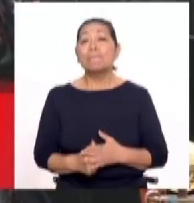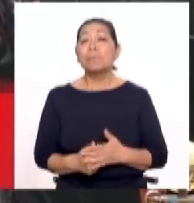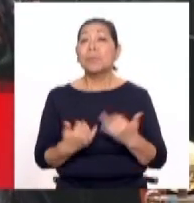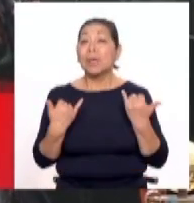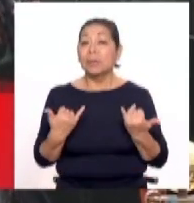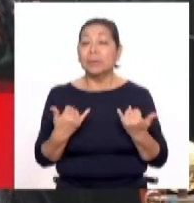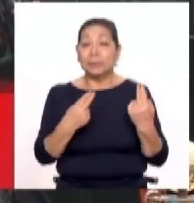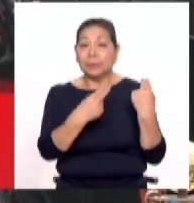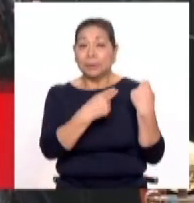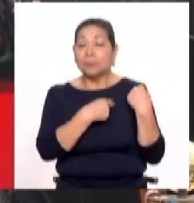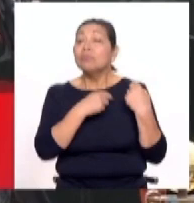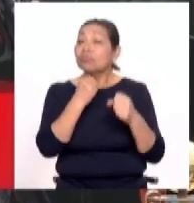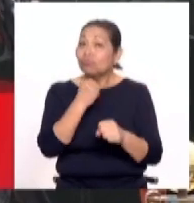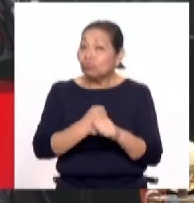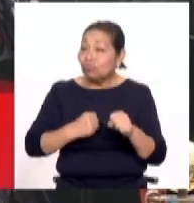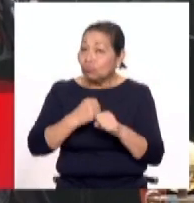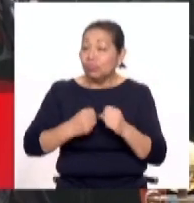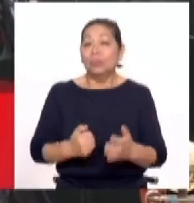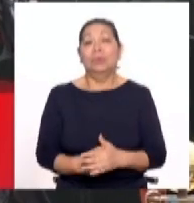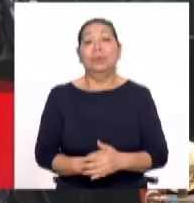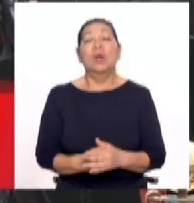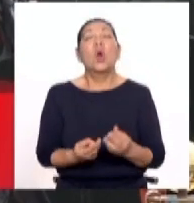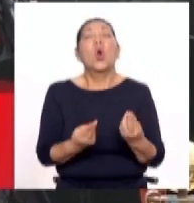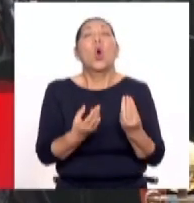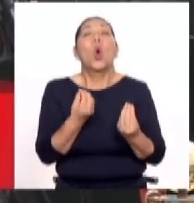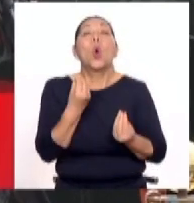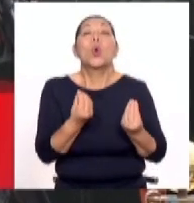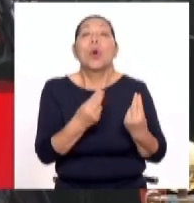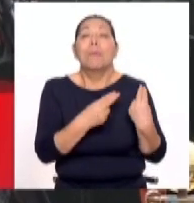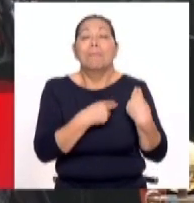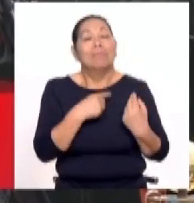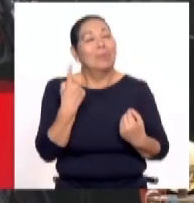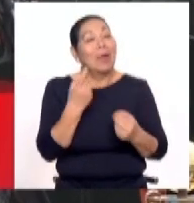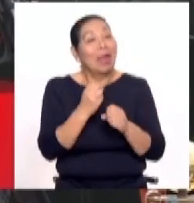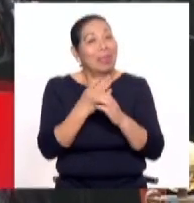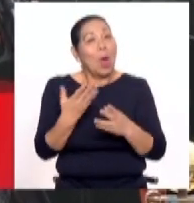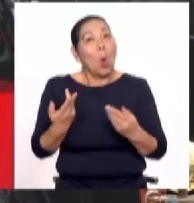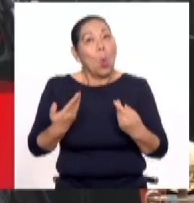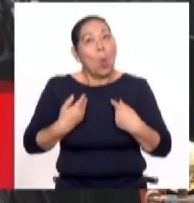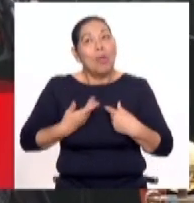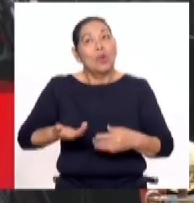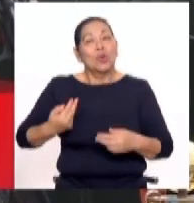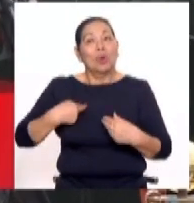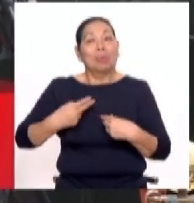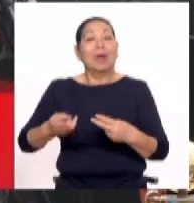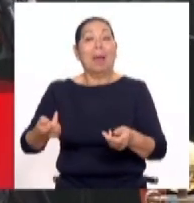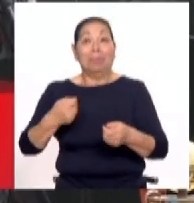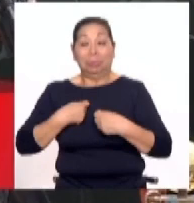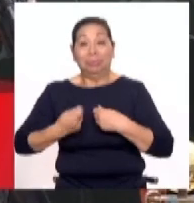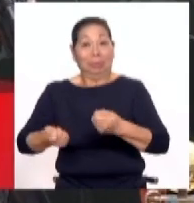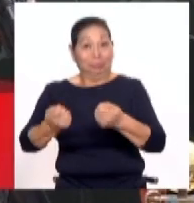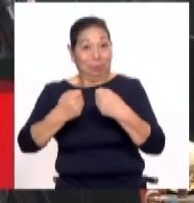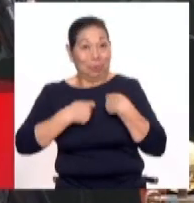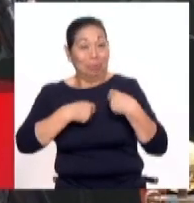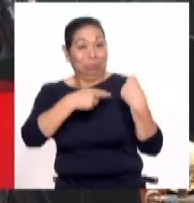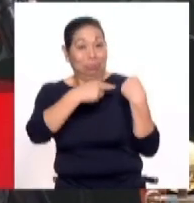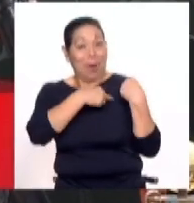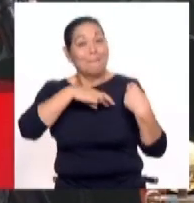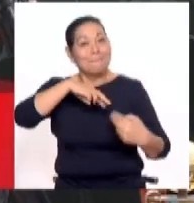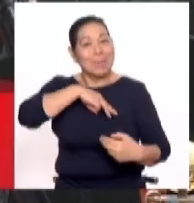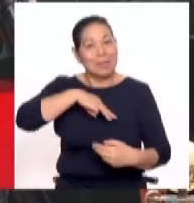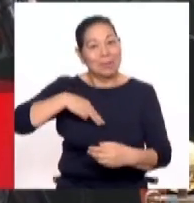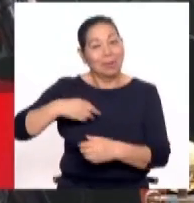Y este compromiso de trabajo lo asumimos desde el primer día de nuestra gestión y así lo